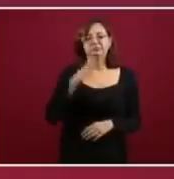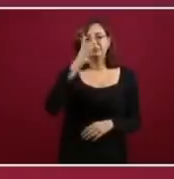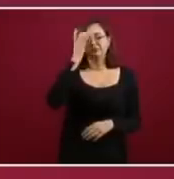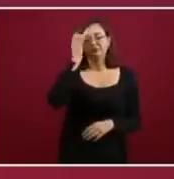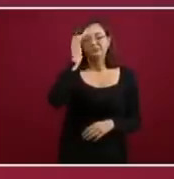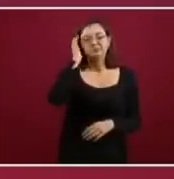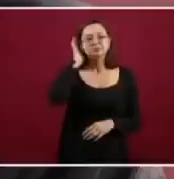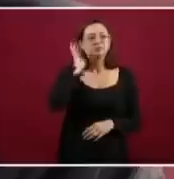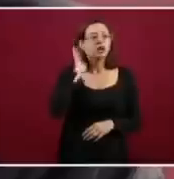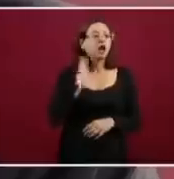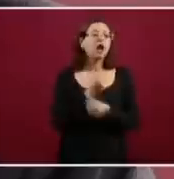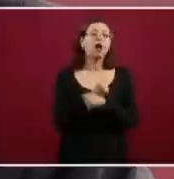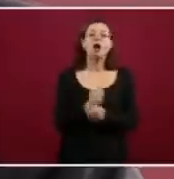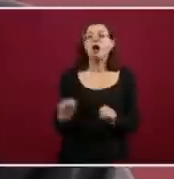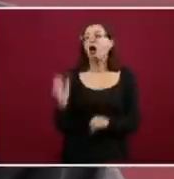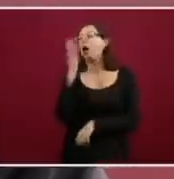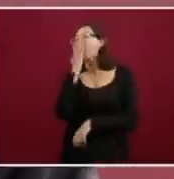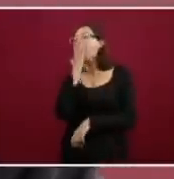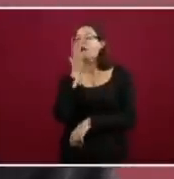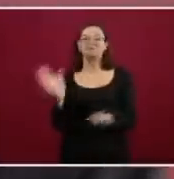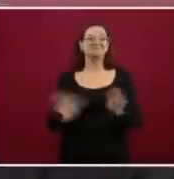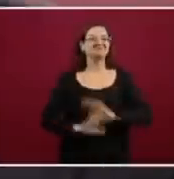se aburre